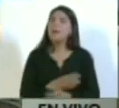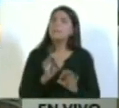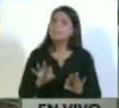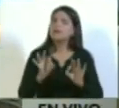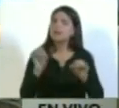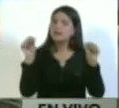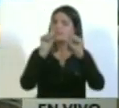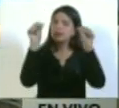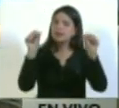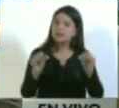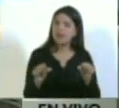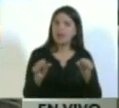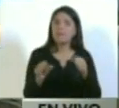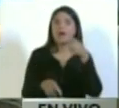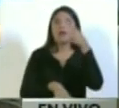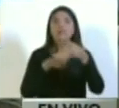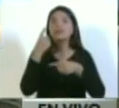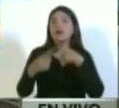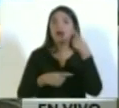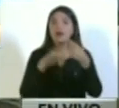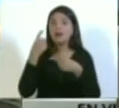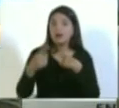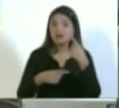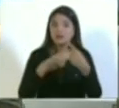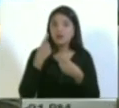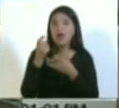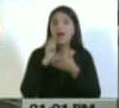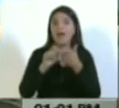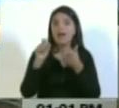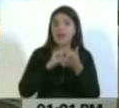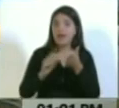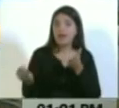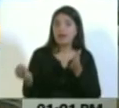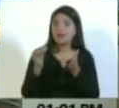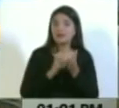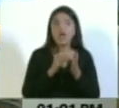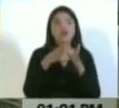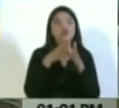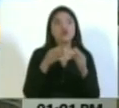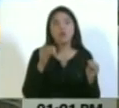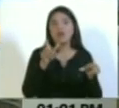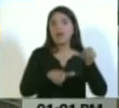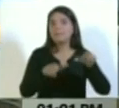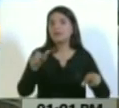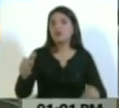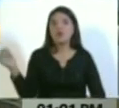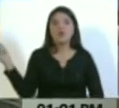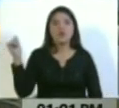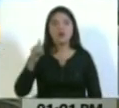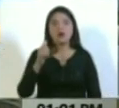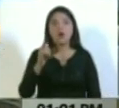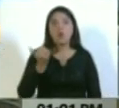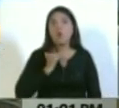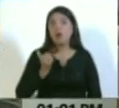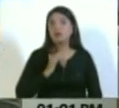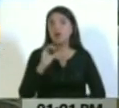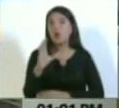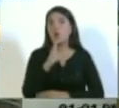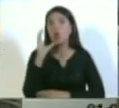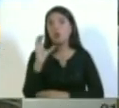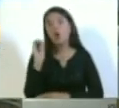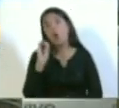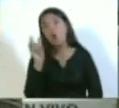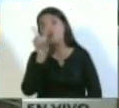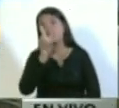en el sistema de declaración escrita de todos los viajeros, todo colombiano o venezolano que venga